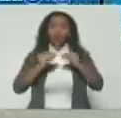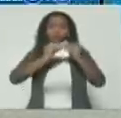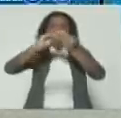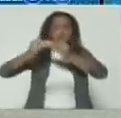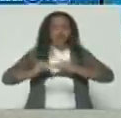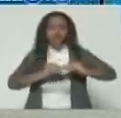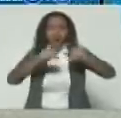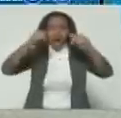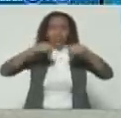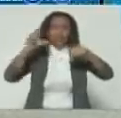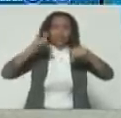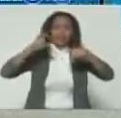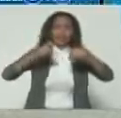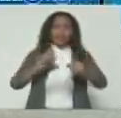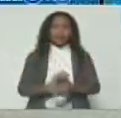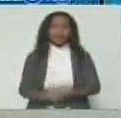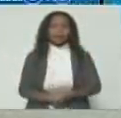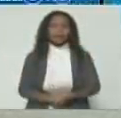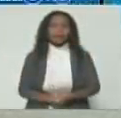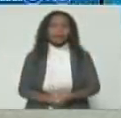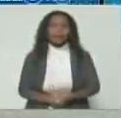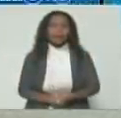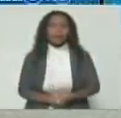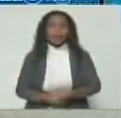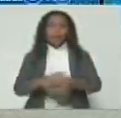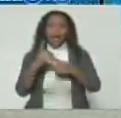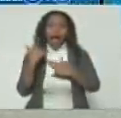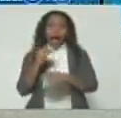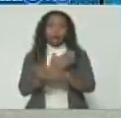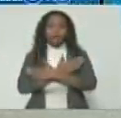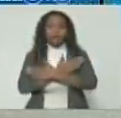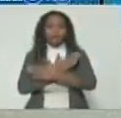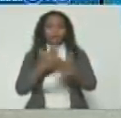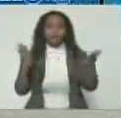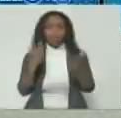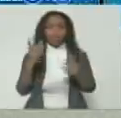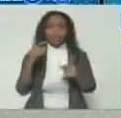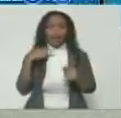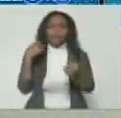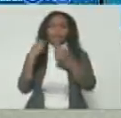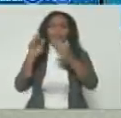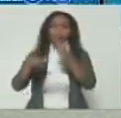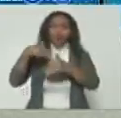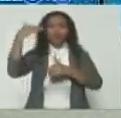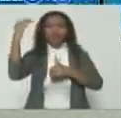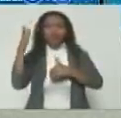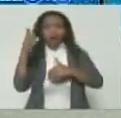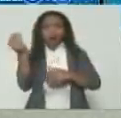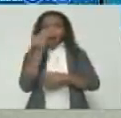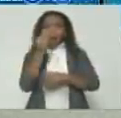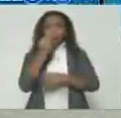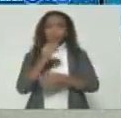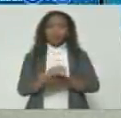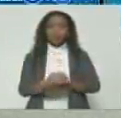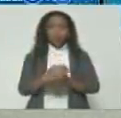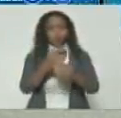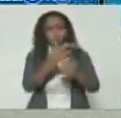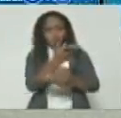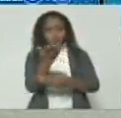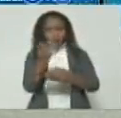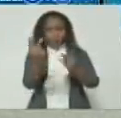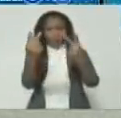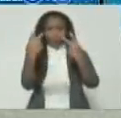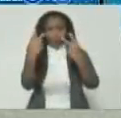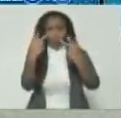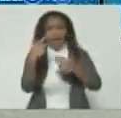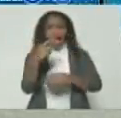lo que necesita y que tenga vocación de exportación de alimentos. Fíjense ustedes, ¿cuándo se iba a pensar